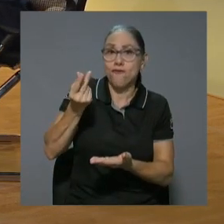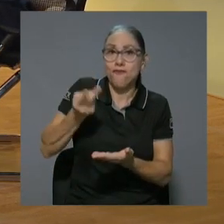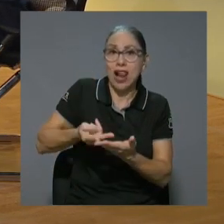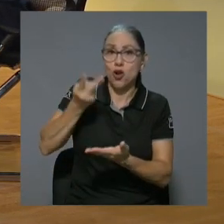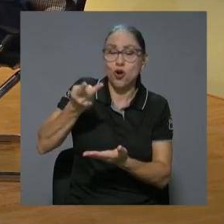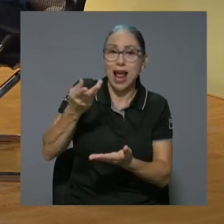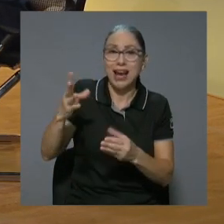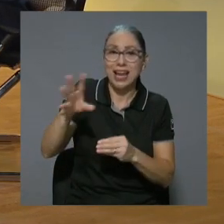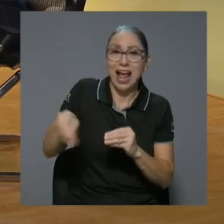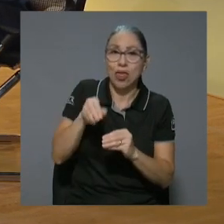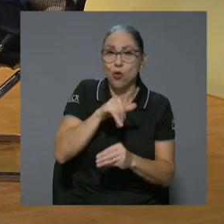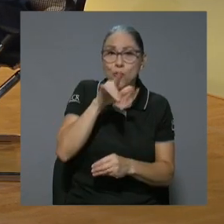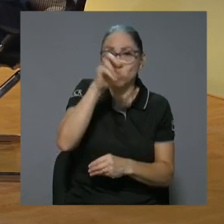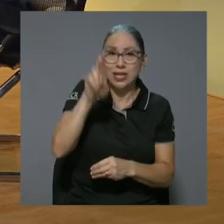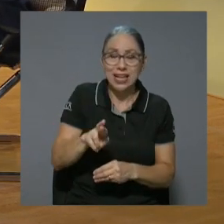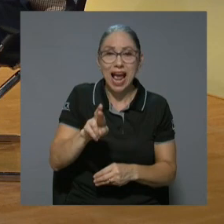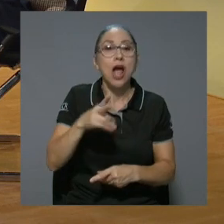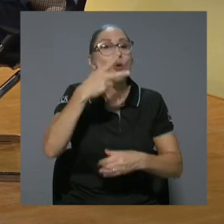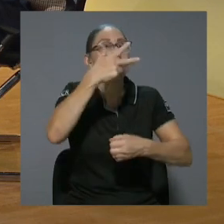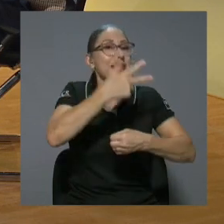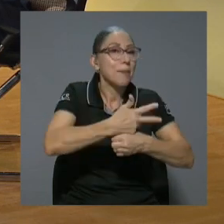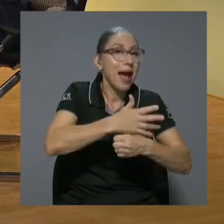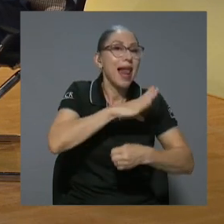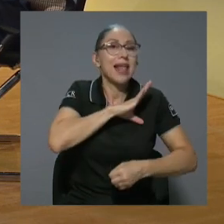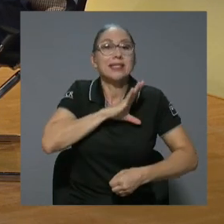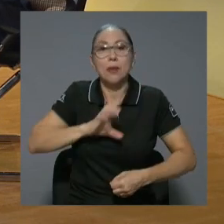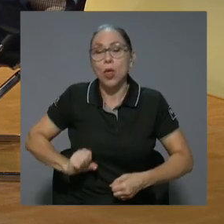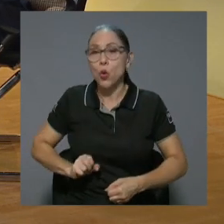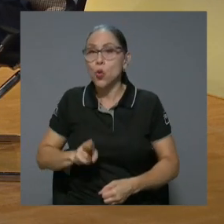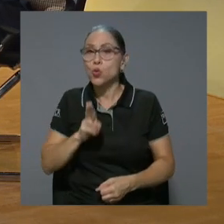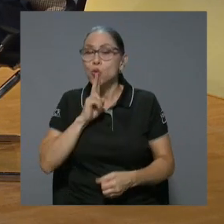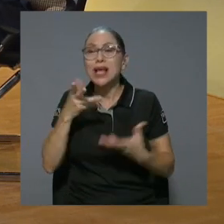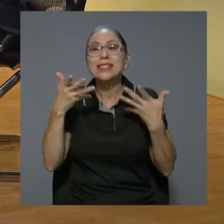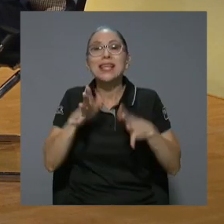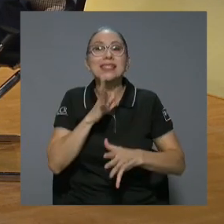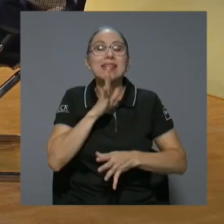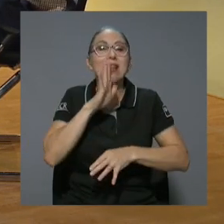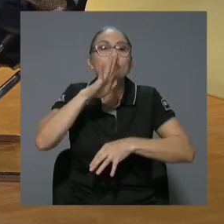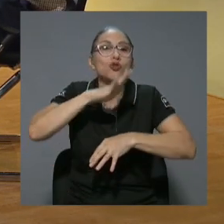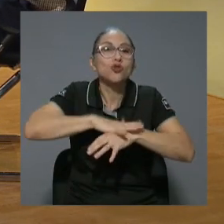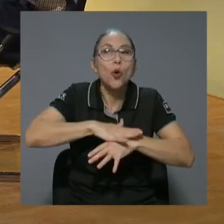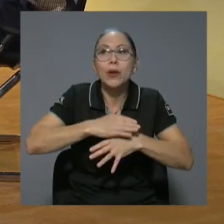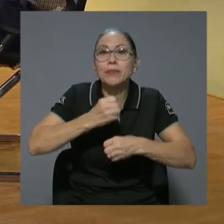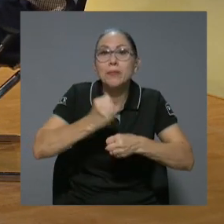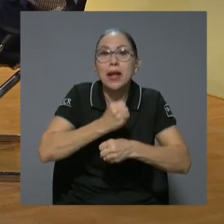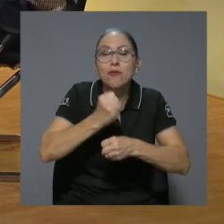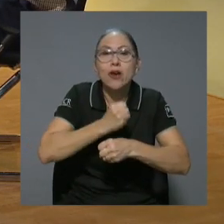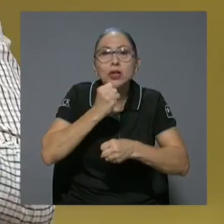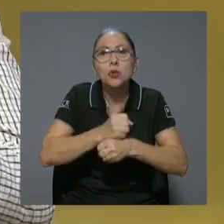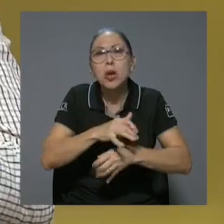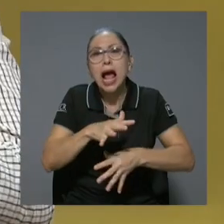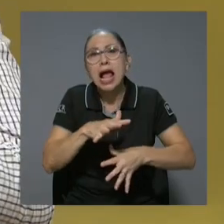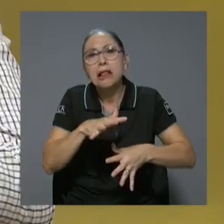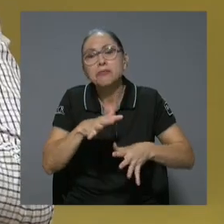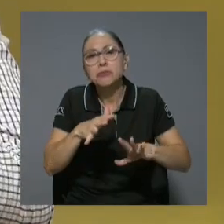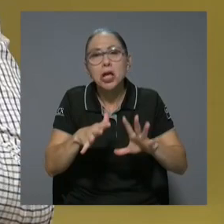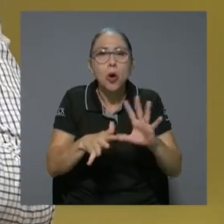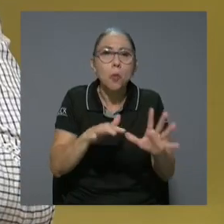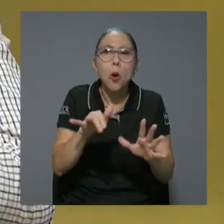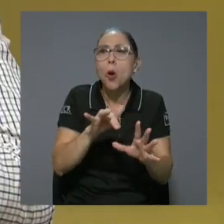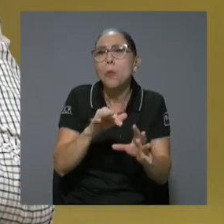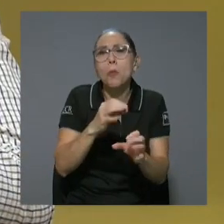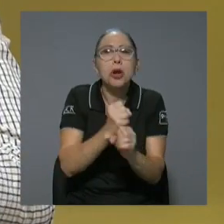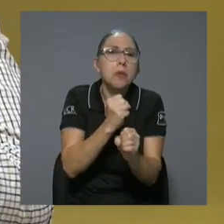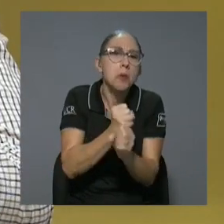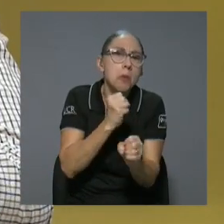Guatemala, Salvador, Honduras ya se está hablando de algún tipo de manufactura liviana, qué sé yo, el típico producción de